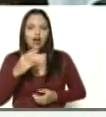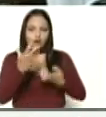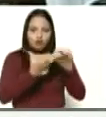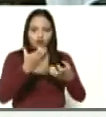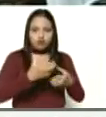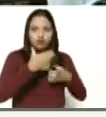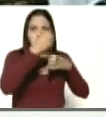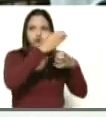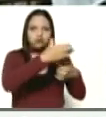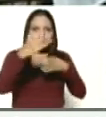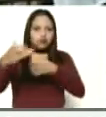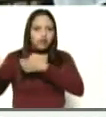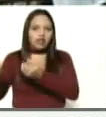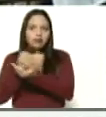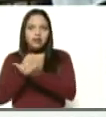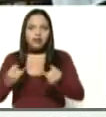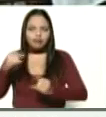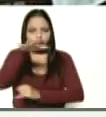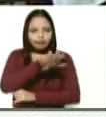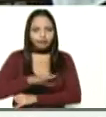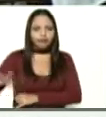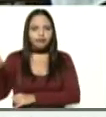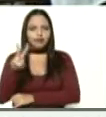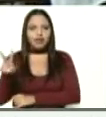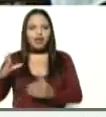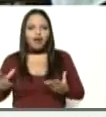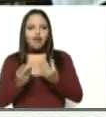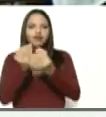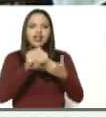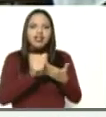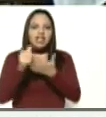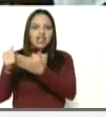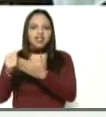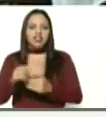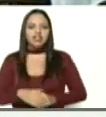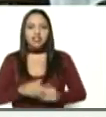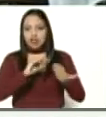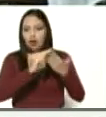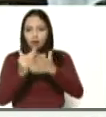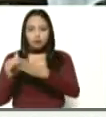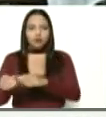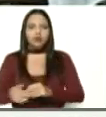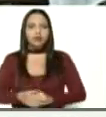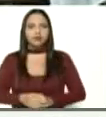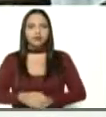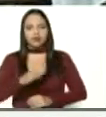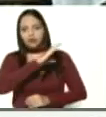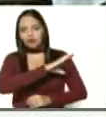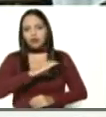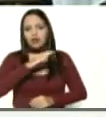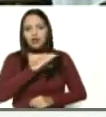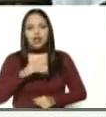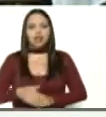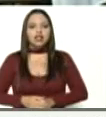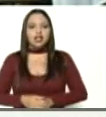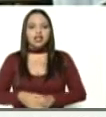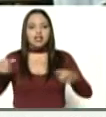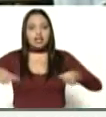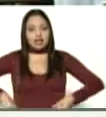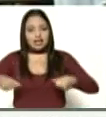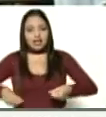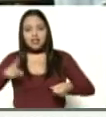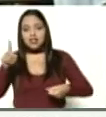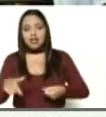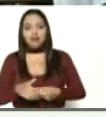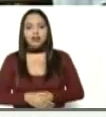independentista recorrerá el territorio venezolano de la mano de los líderes de los consejos comunales, de los comités locales de abastecimiento y producción, las